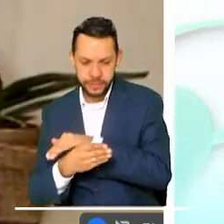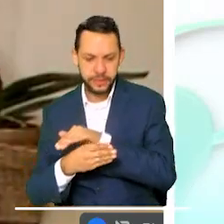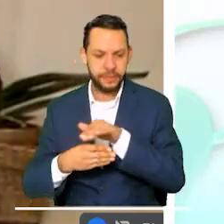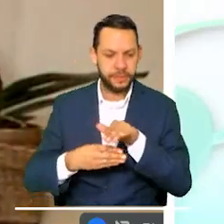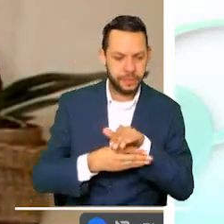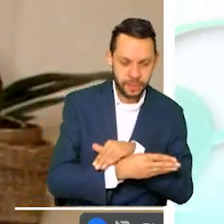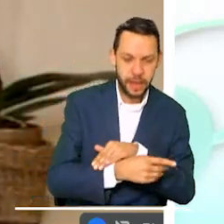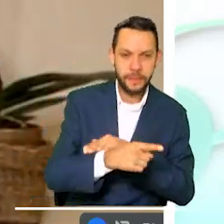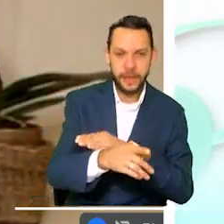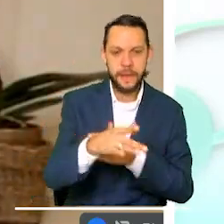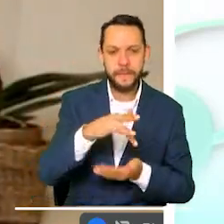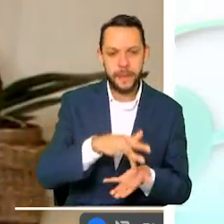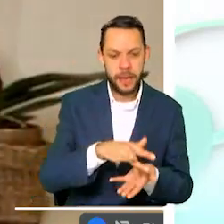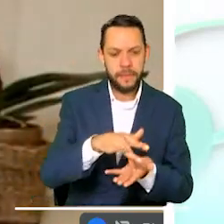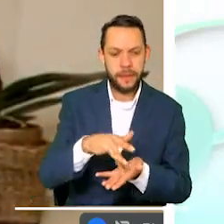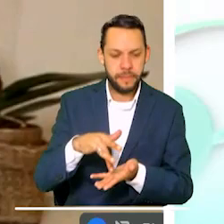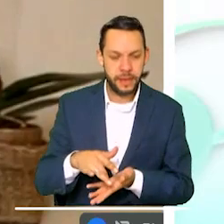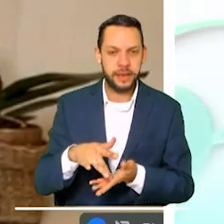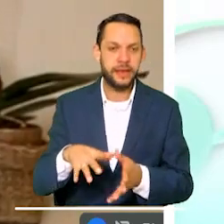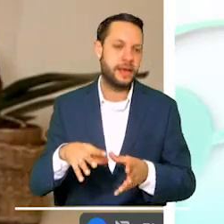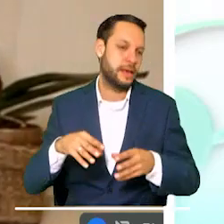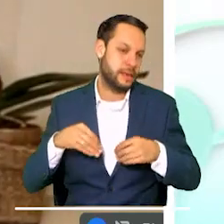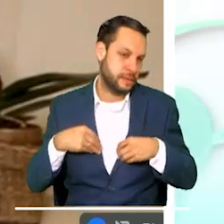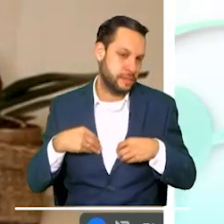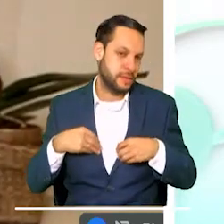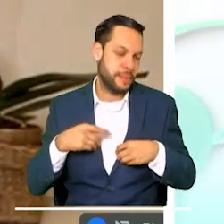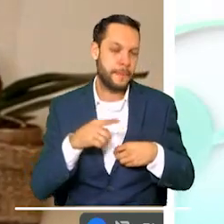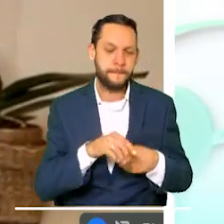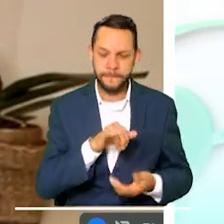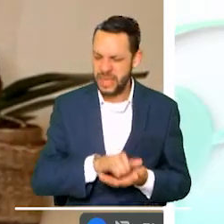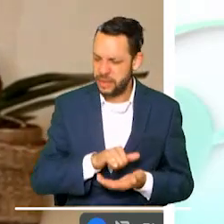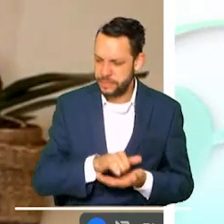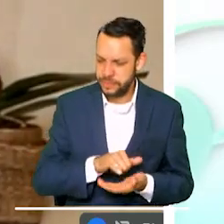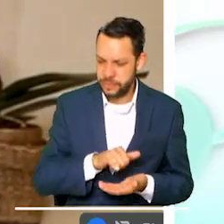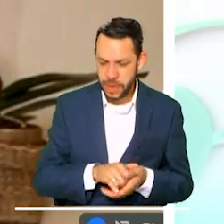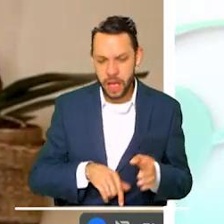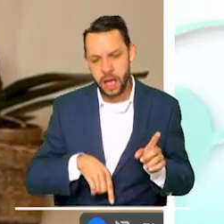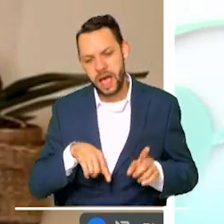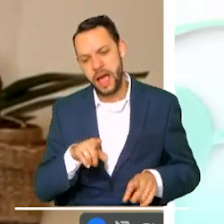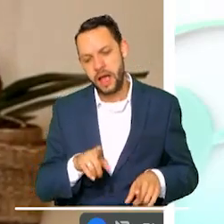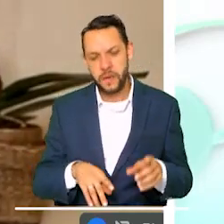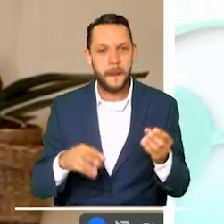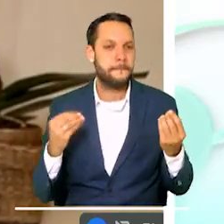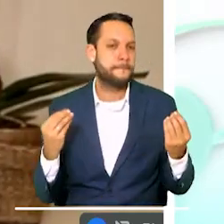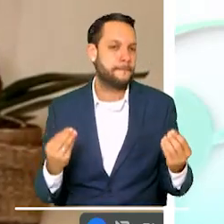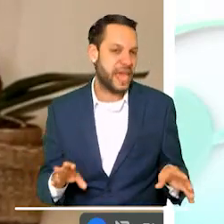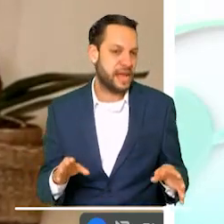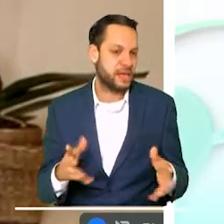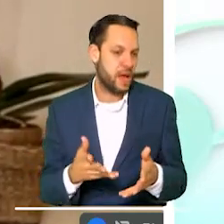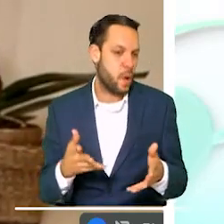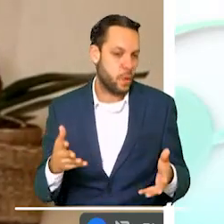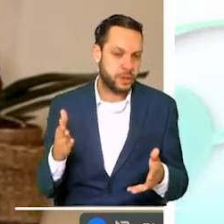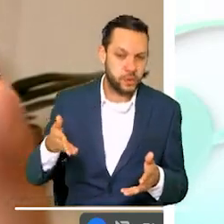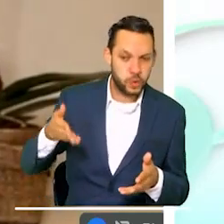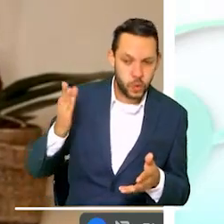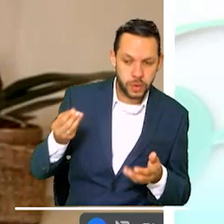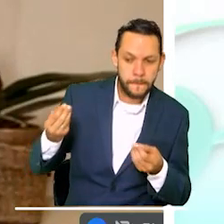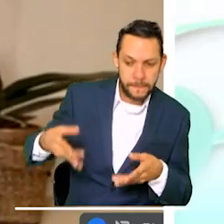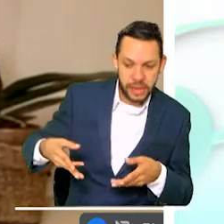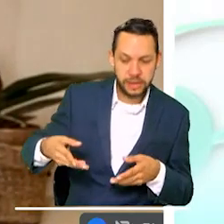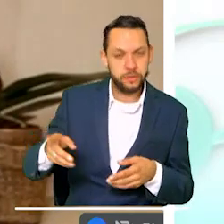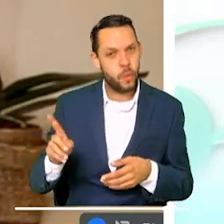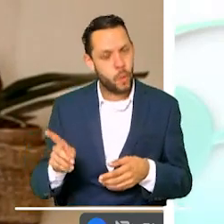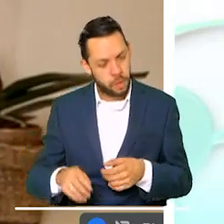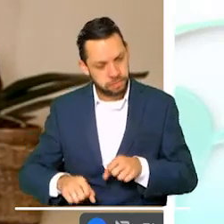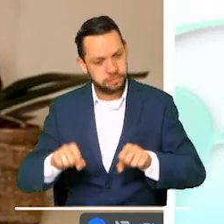estas herramientas porque creían, como tú lo nombrabas, que perdían su espiritualidad. Y hoy en día, para darte un